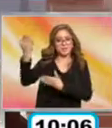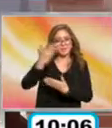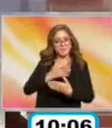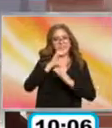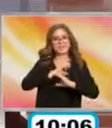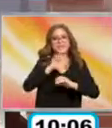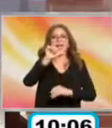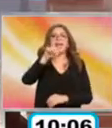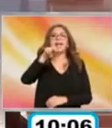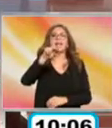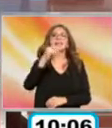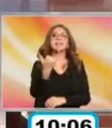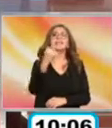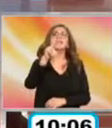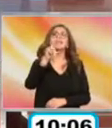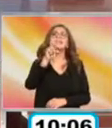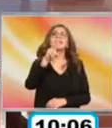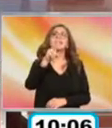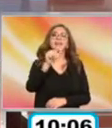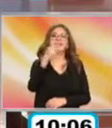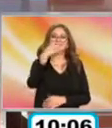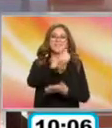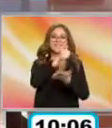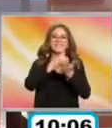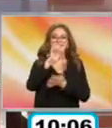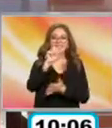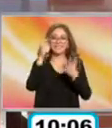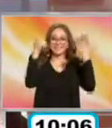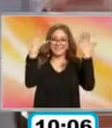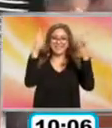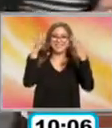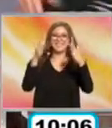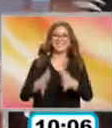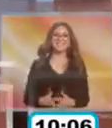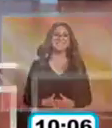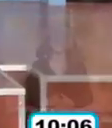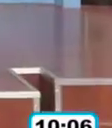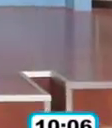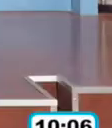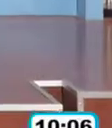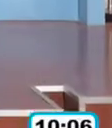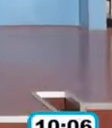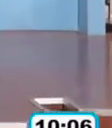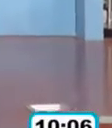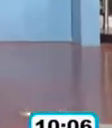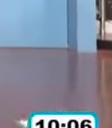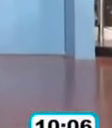Él es Andy Rivera, está con nosotros en Tus Ciudades. ¡Aplauso!